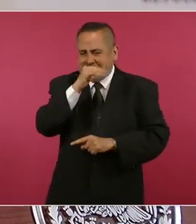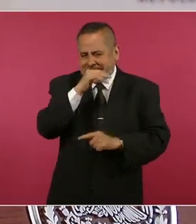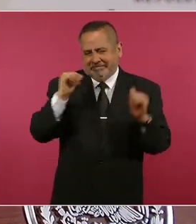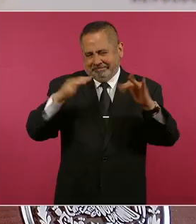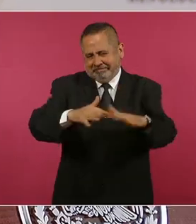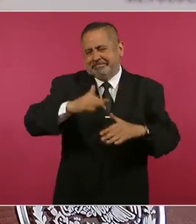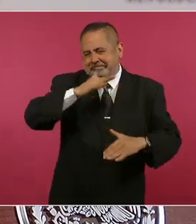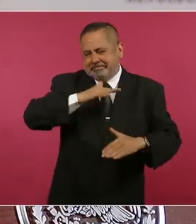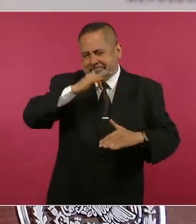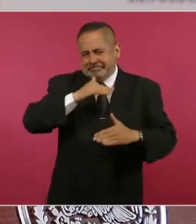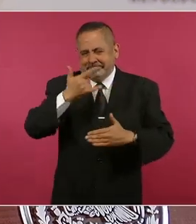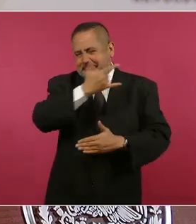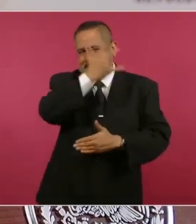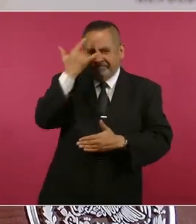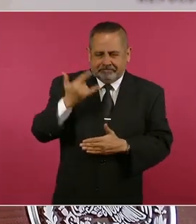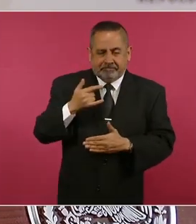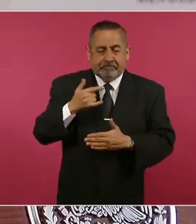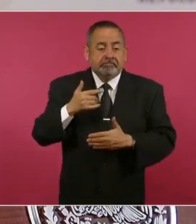y van quedando